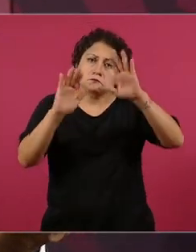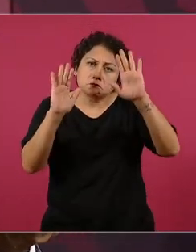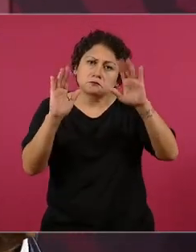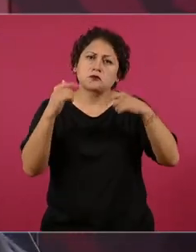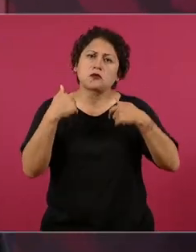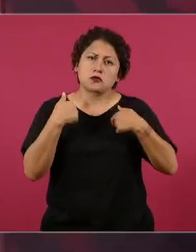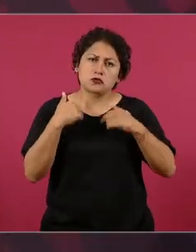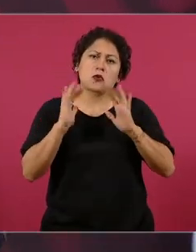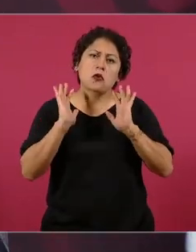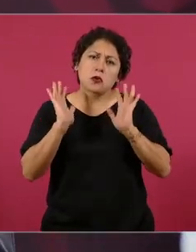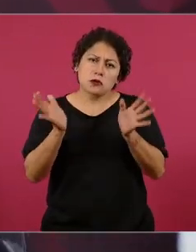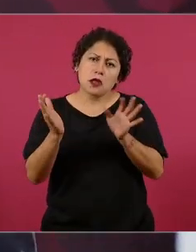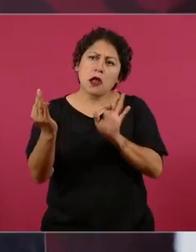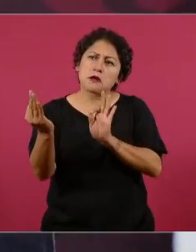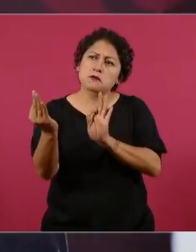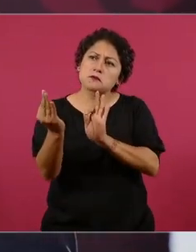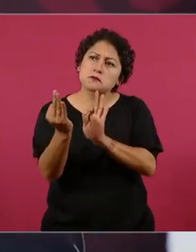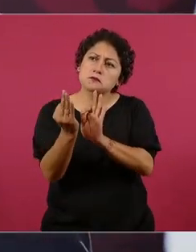ya